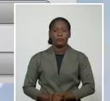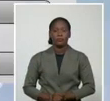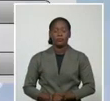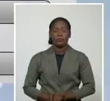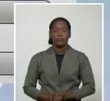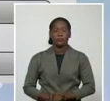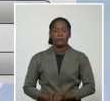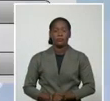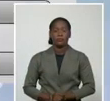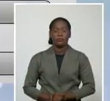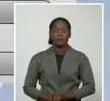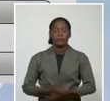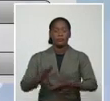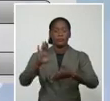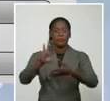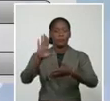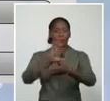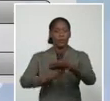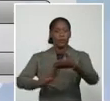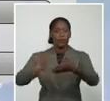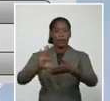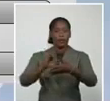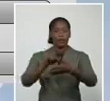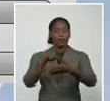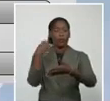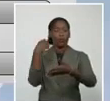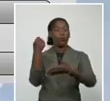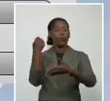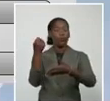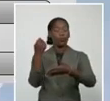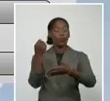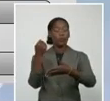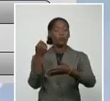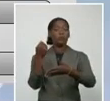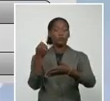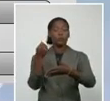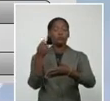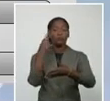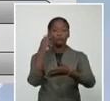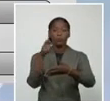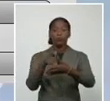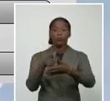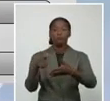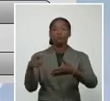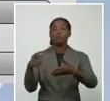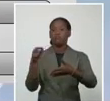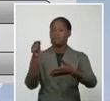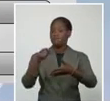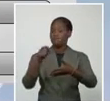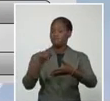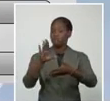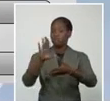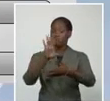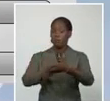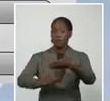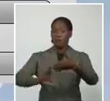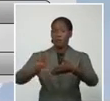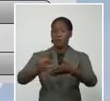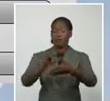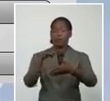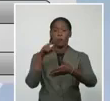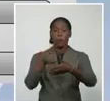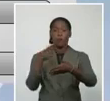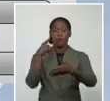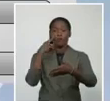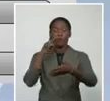Américas aporta el 44,08%, sigue siendo el epicentro de la pandemia,